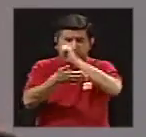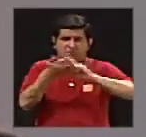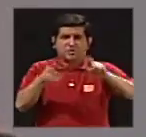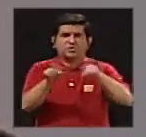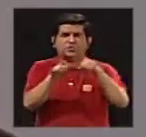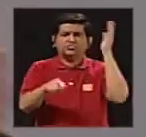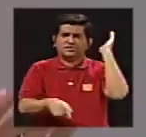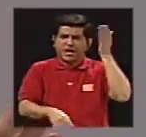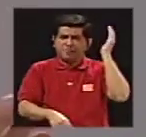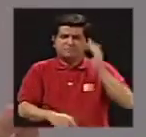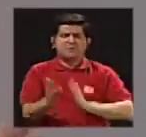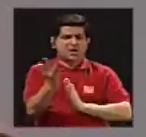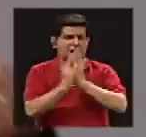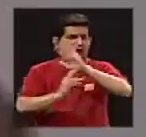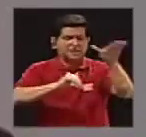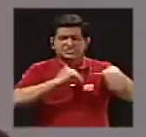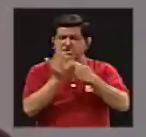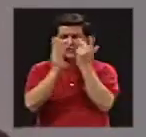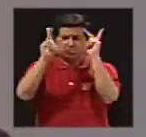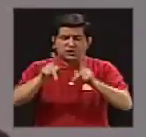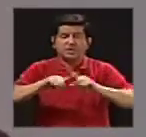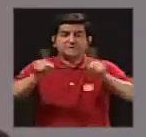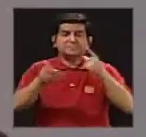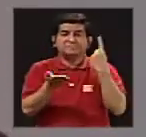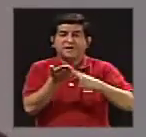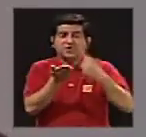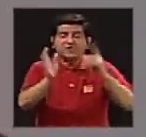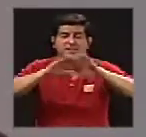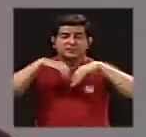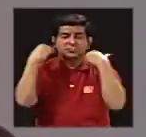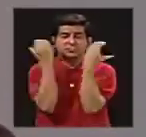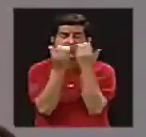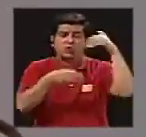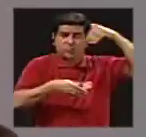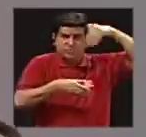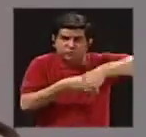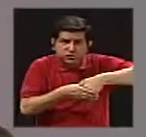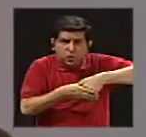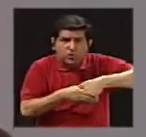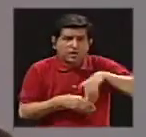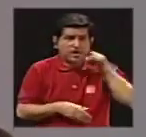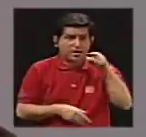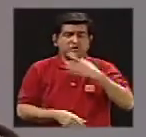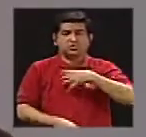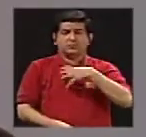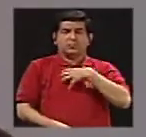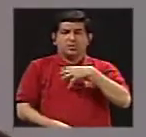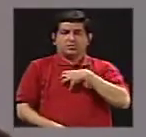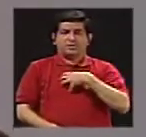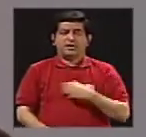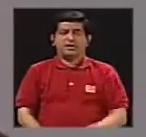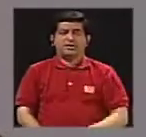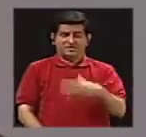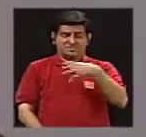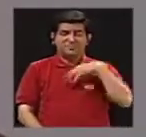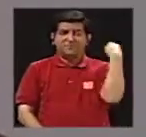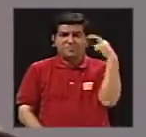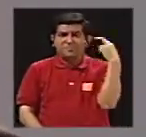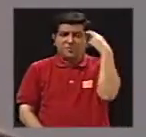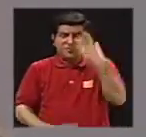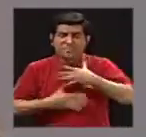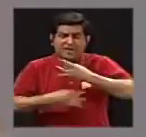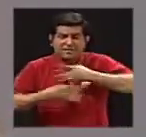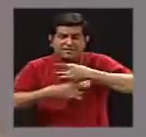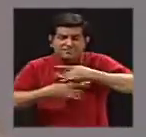ponencias eso están de acceso a todo público pero las discusiones en comisiones internas es nuestra porque es nuestra nuestra propia reflexión lo que nos